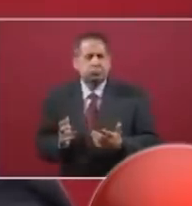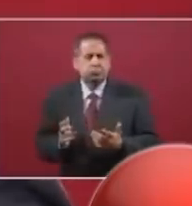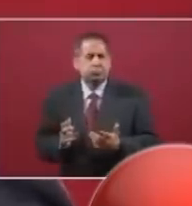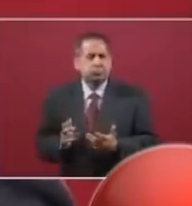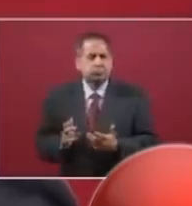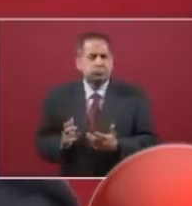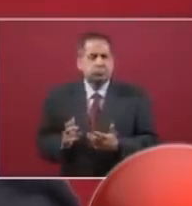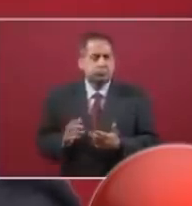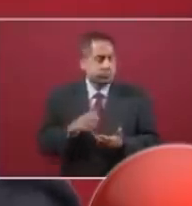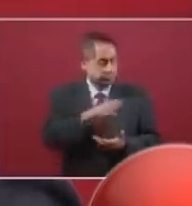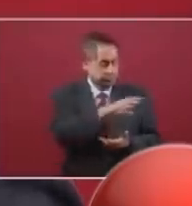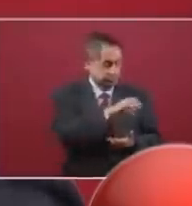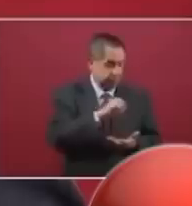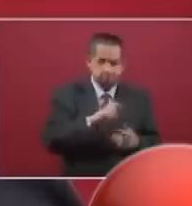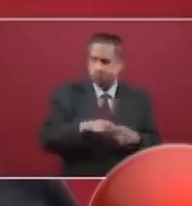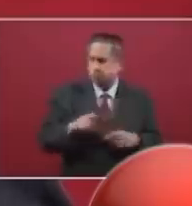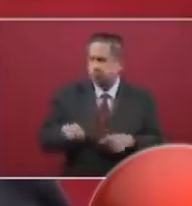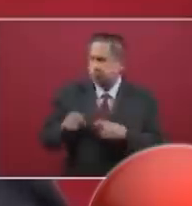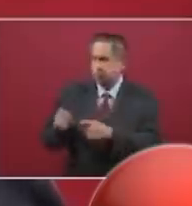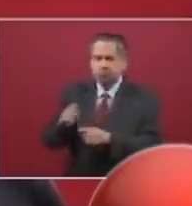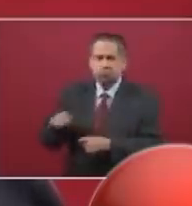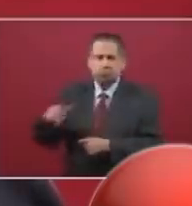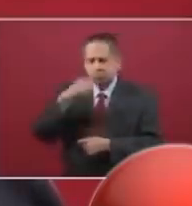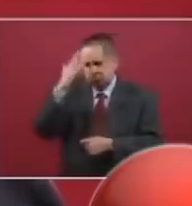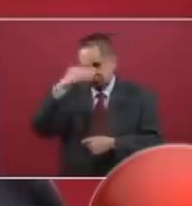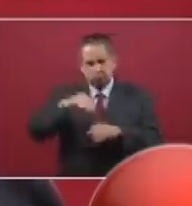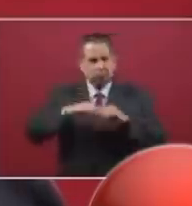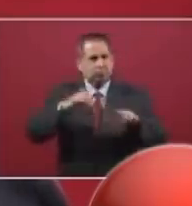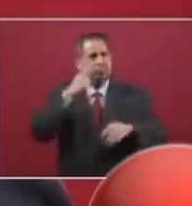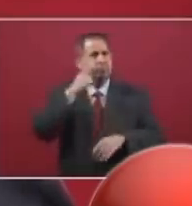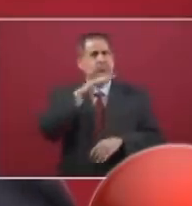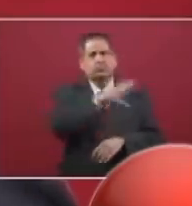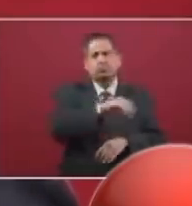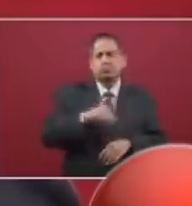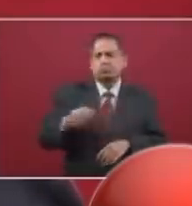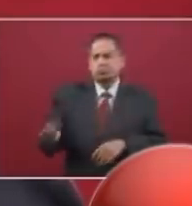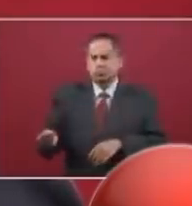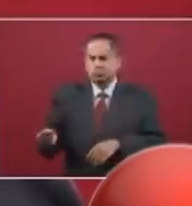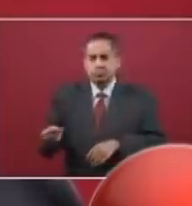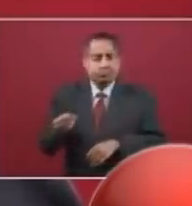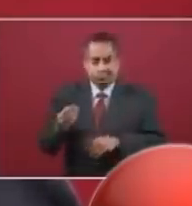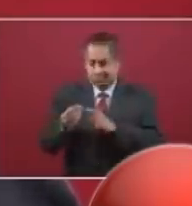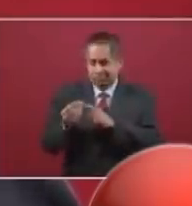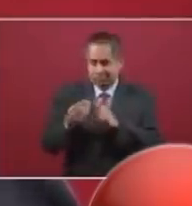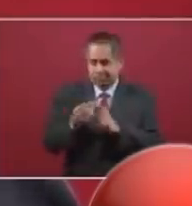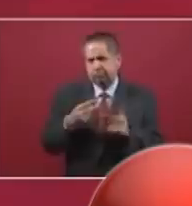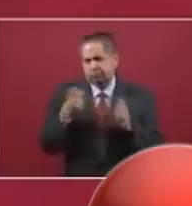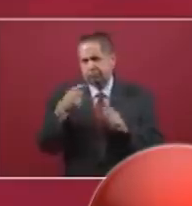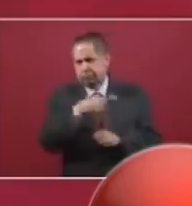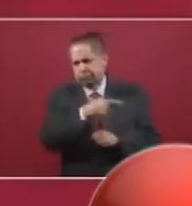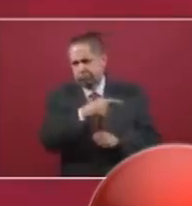que se sepa que es fruto de lo robado